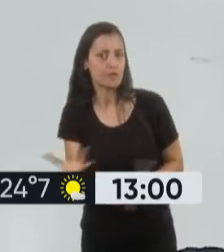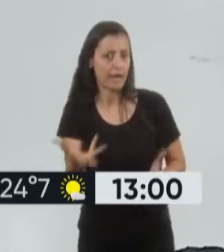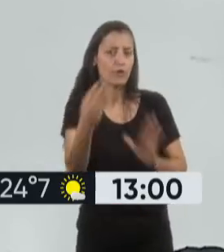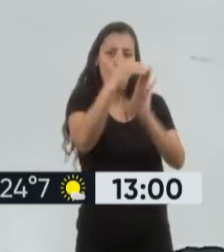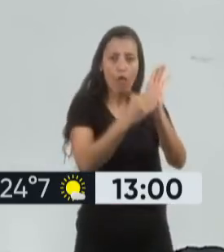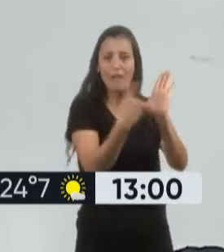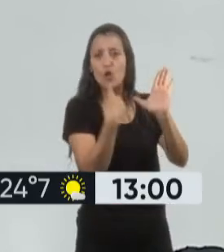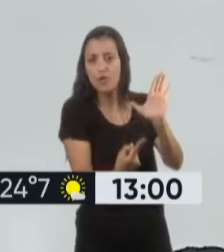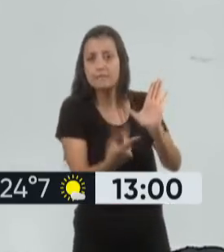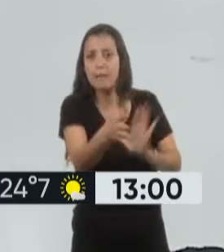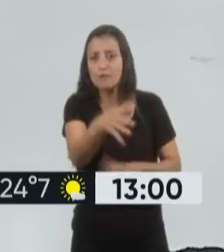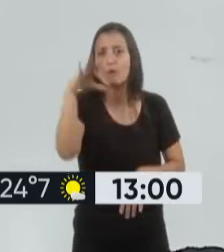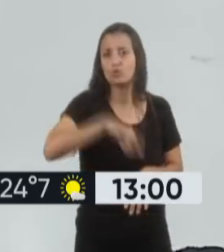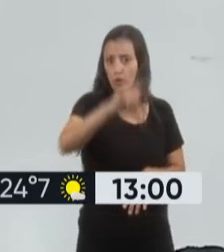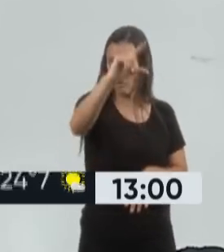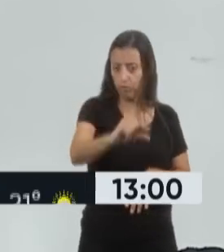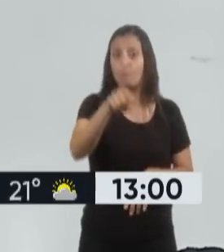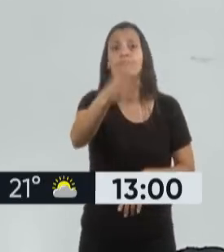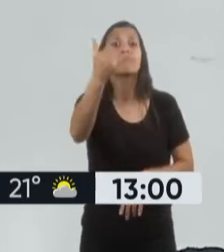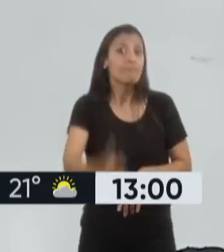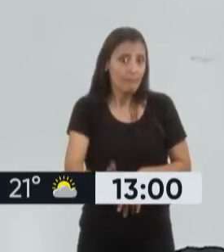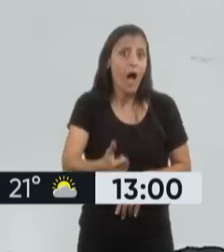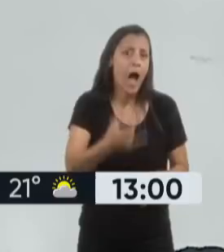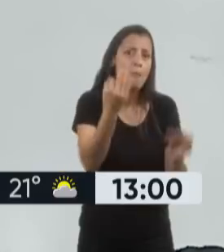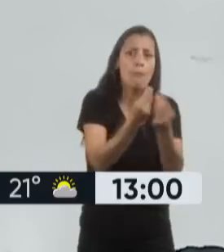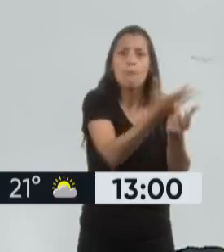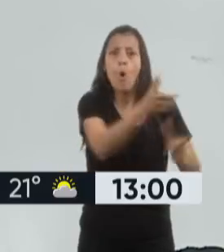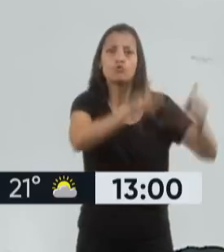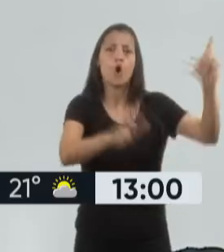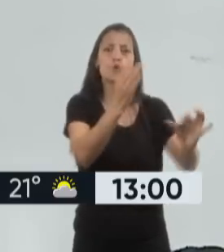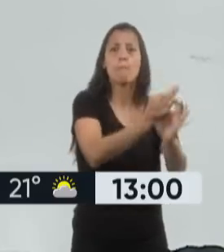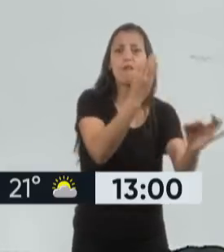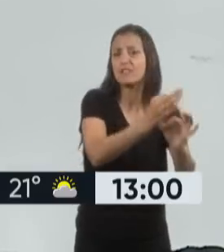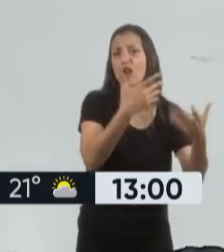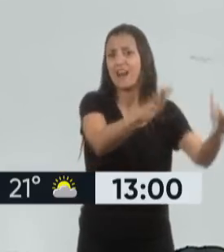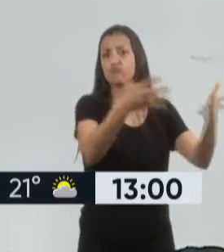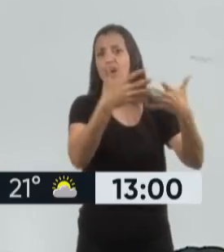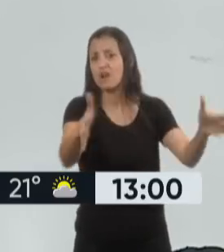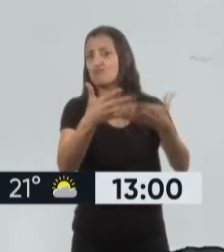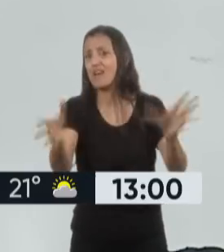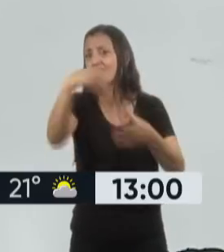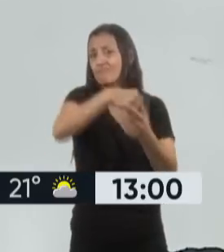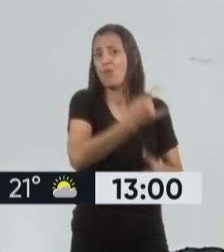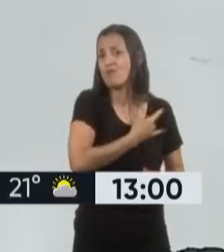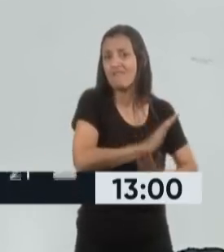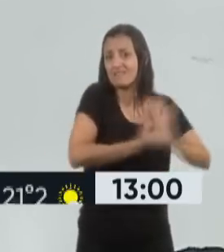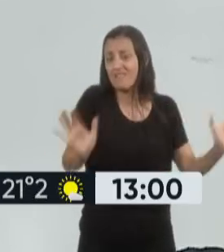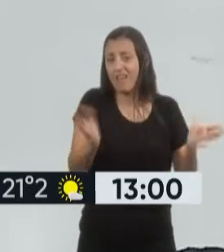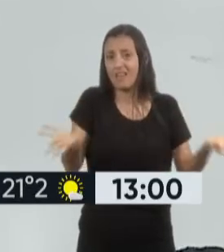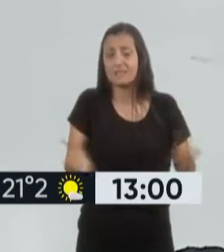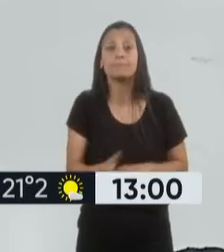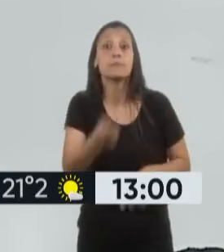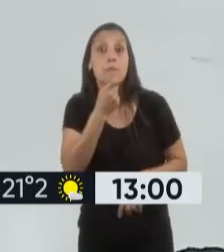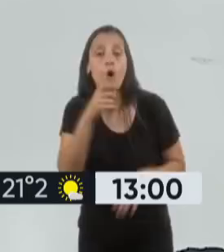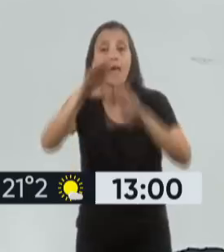quiera tomar. Y en este sentido hay un éxodo de profesores universitarios que están denunciados en varias notas, por ejemplo